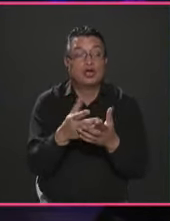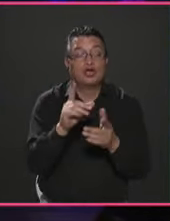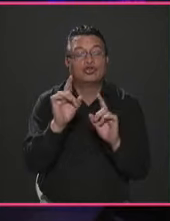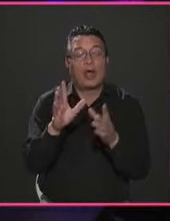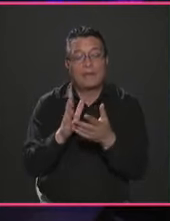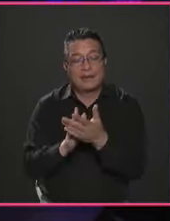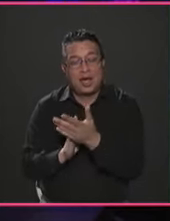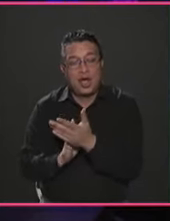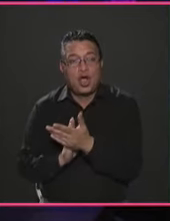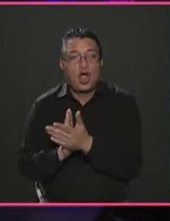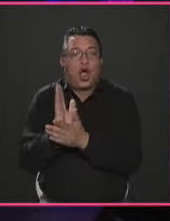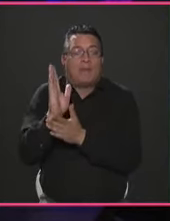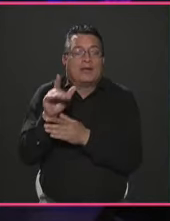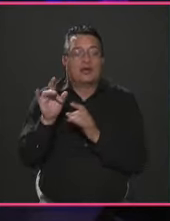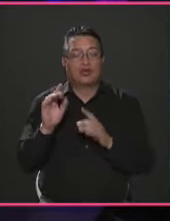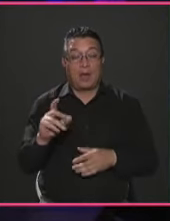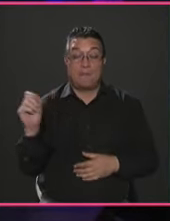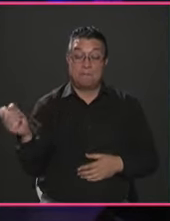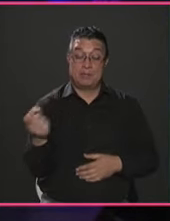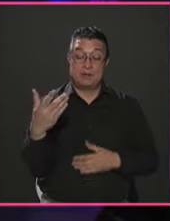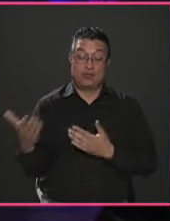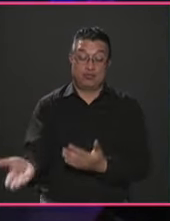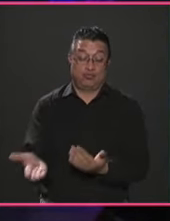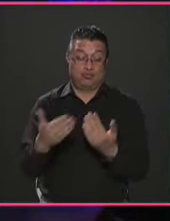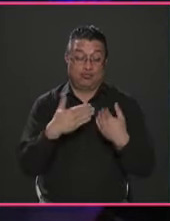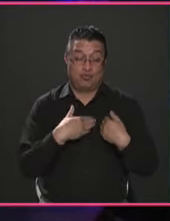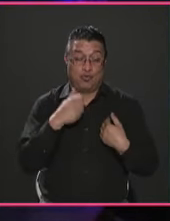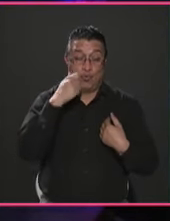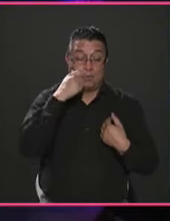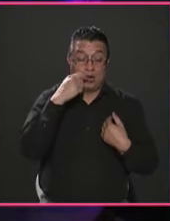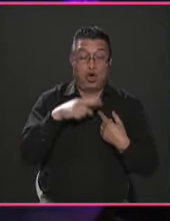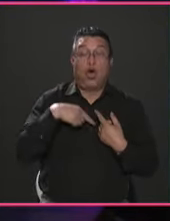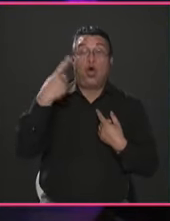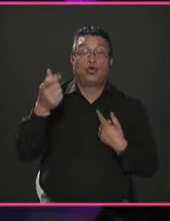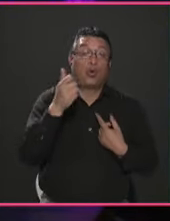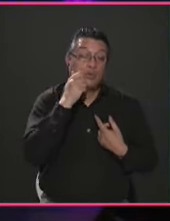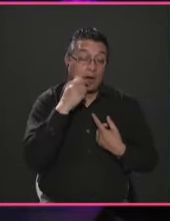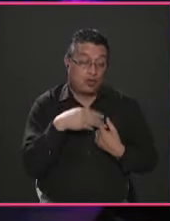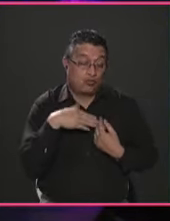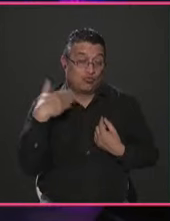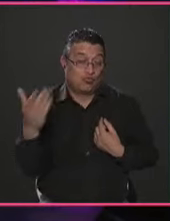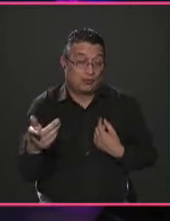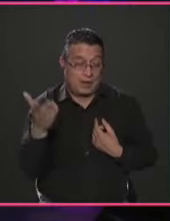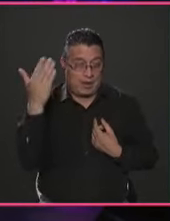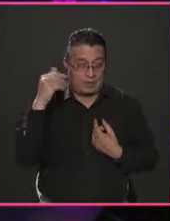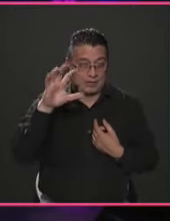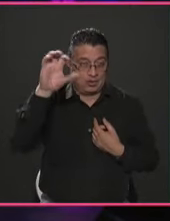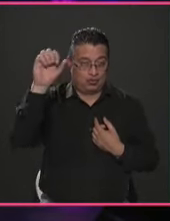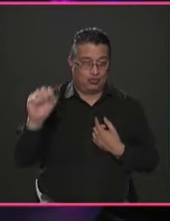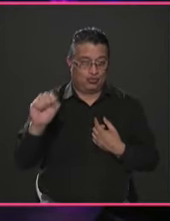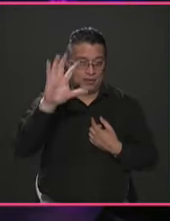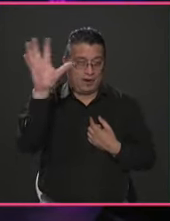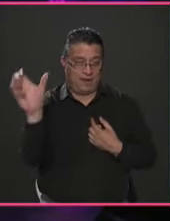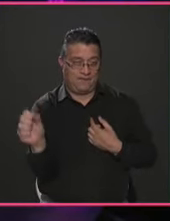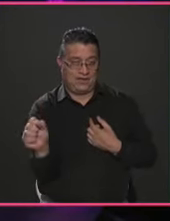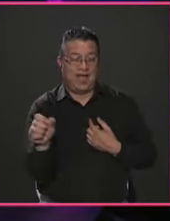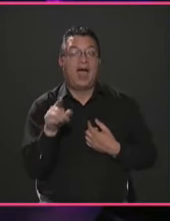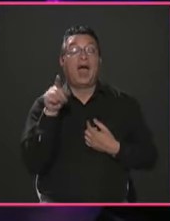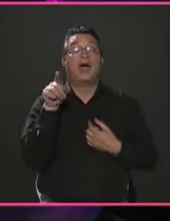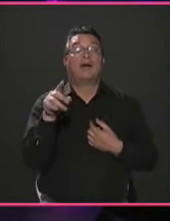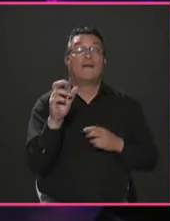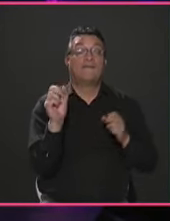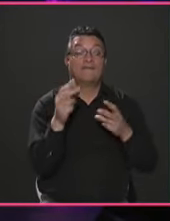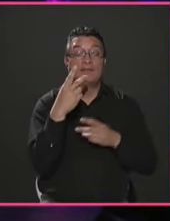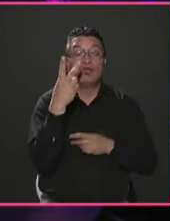comienzo el primer transplante de humano a otro humano cuando se hizo este en Sudáfrica el paciente vivió